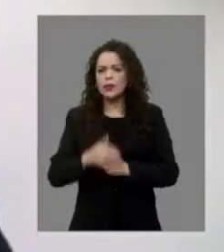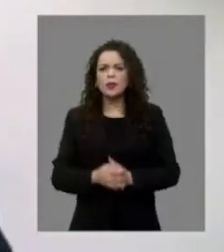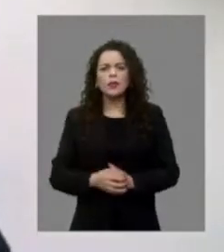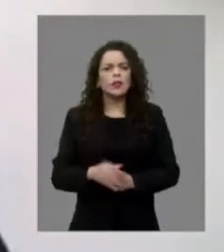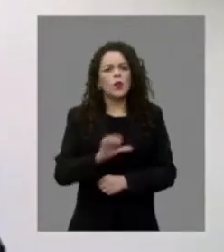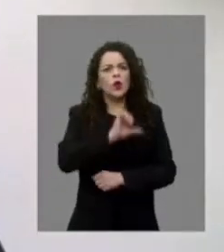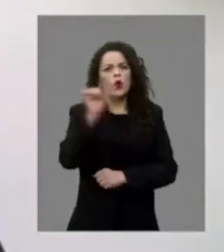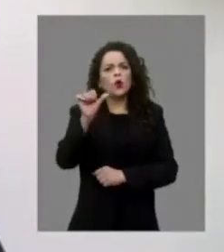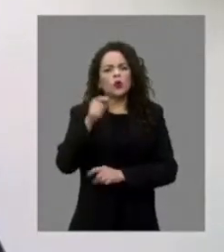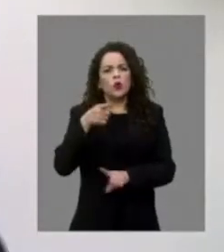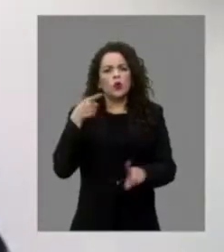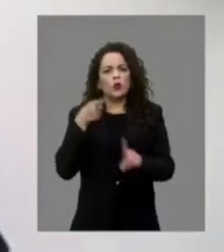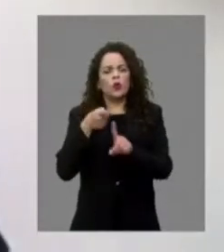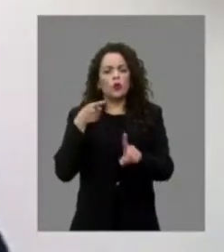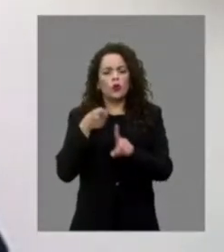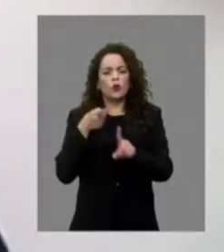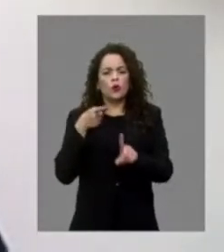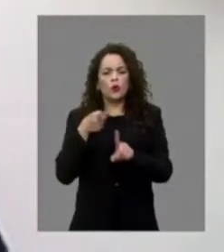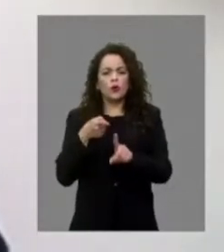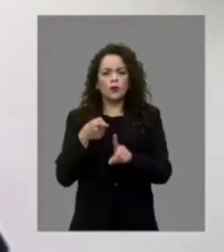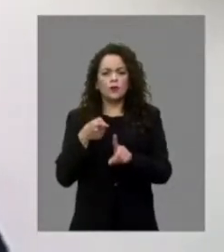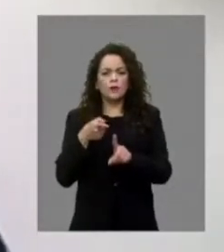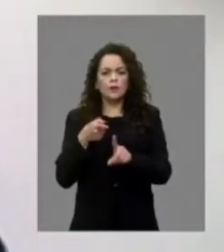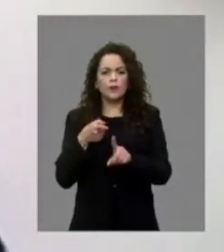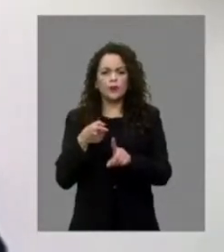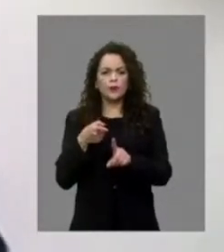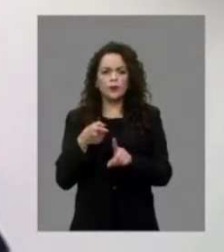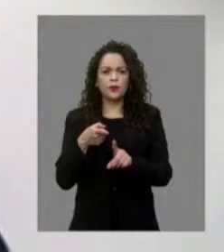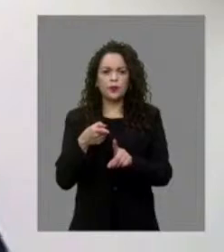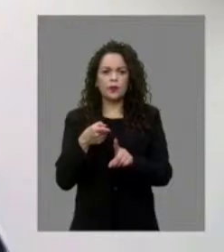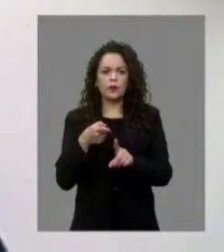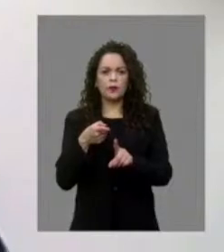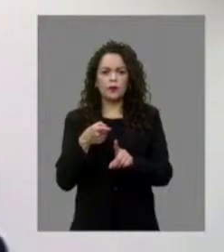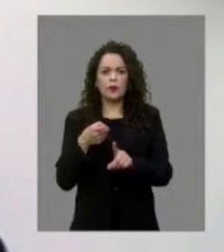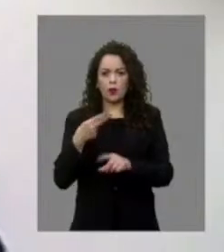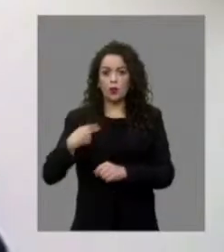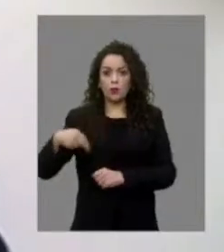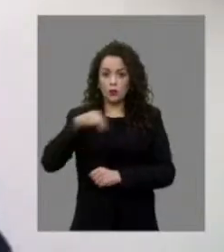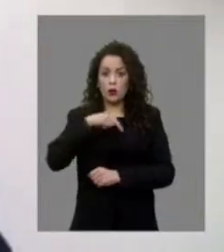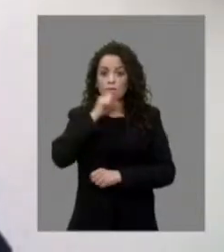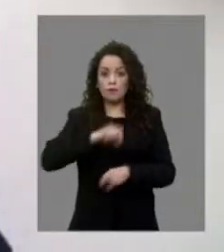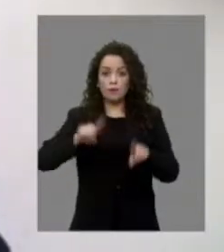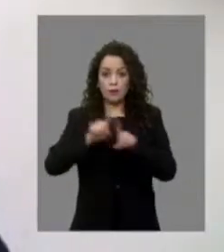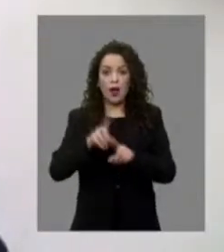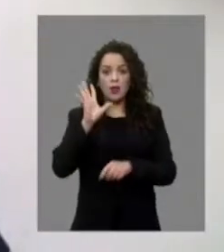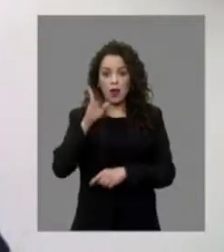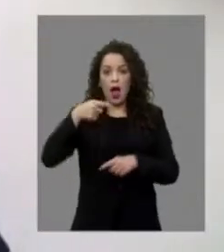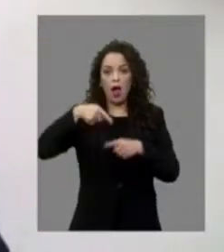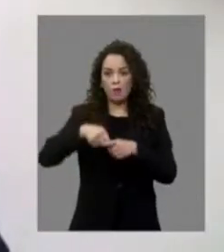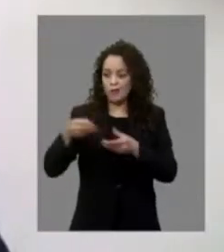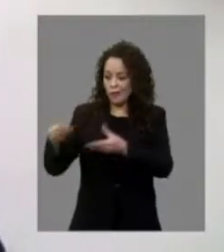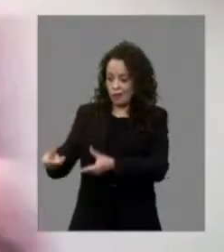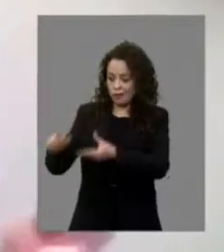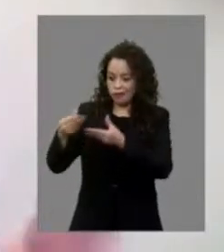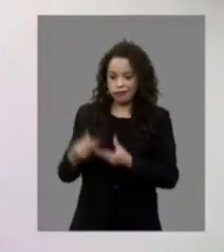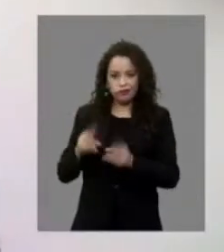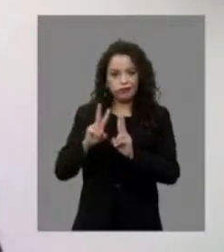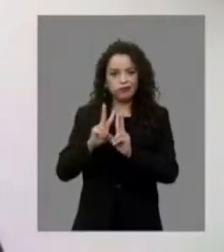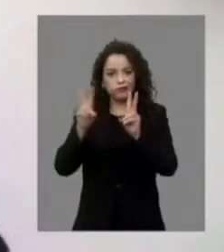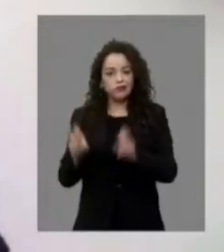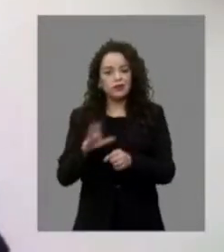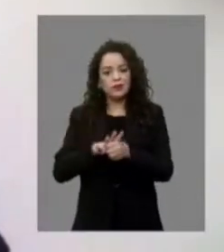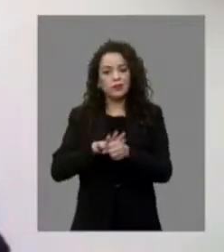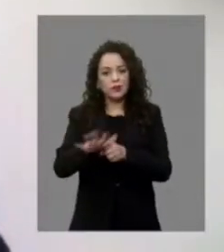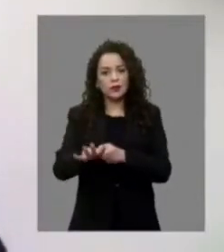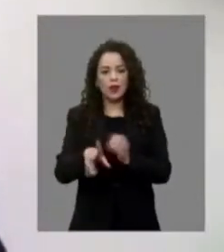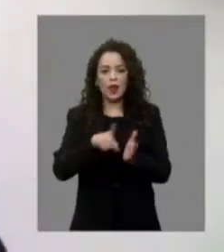de los casos que estamos también empezando ya a tener mucho en la segunda sala es, tienen que ver con